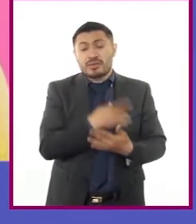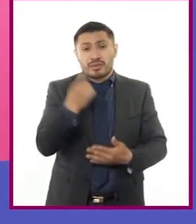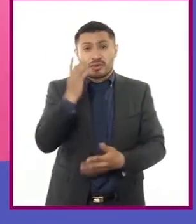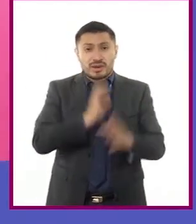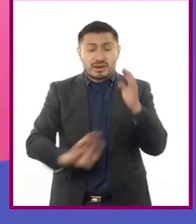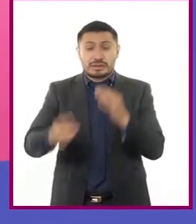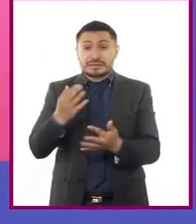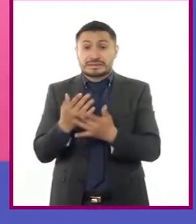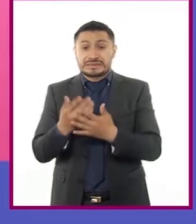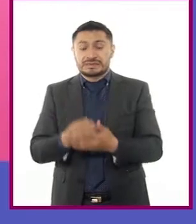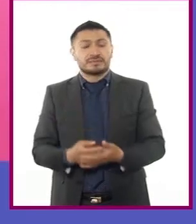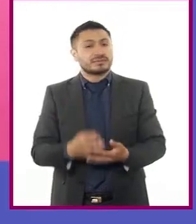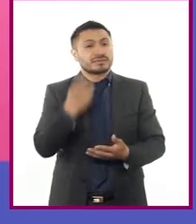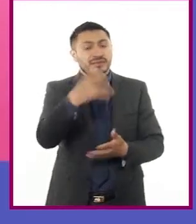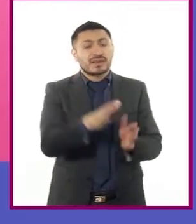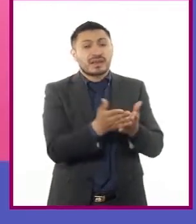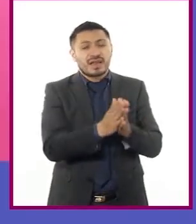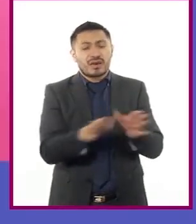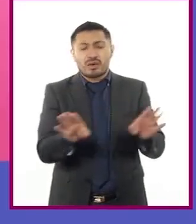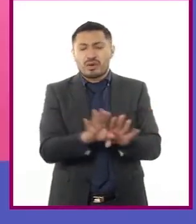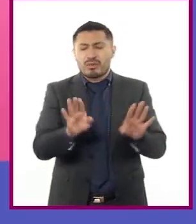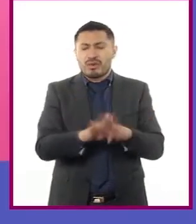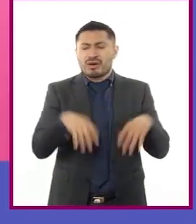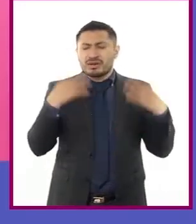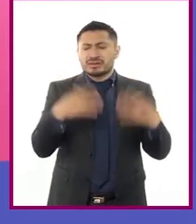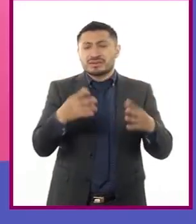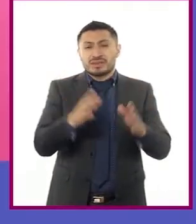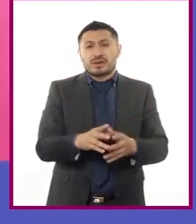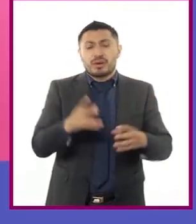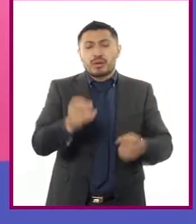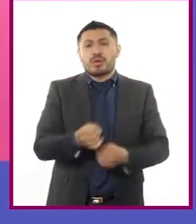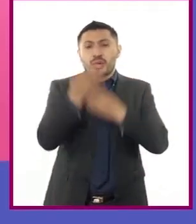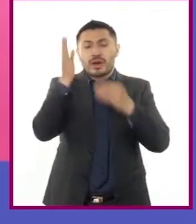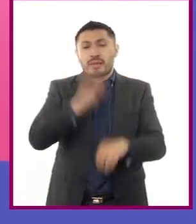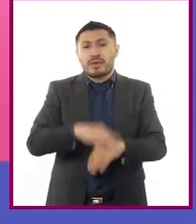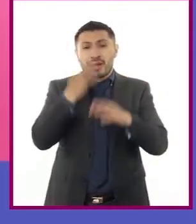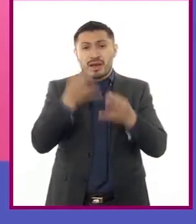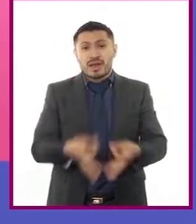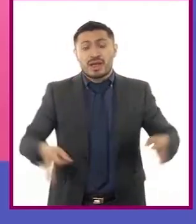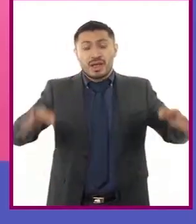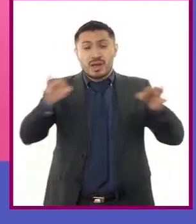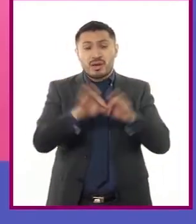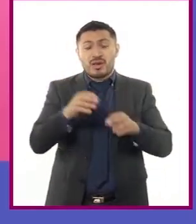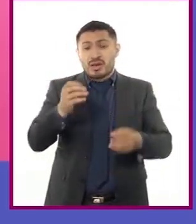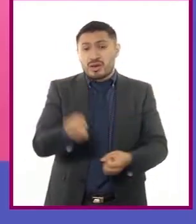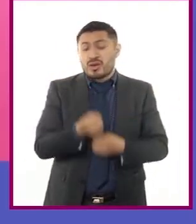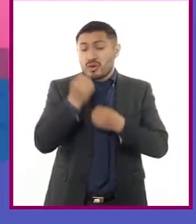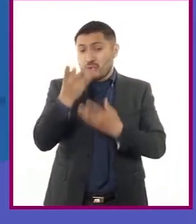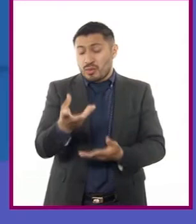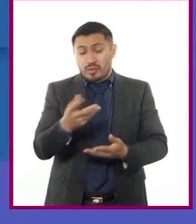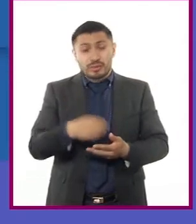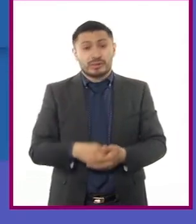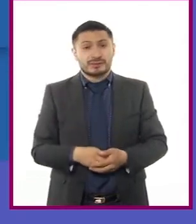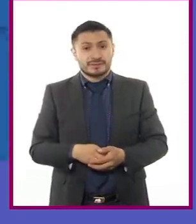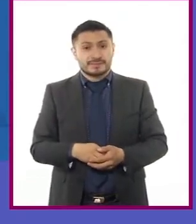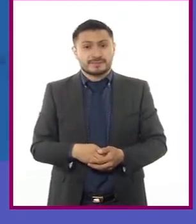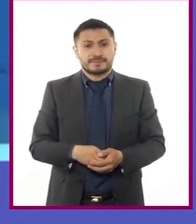desesperada, el cual es considerado uno de los poemarios más importantes de la poesía contemporánea.